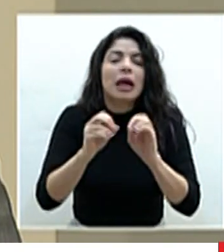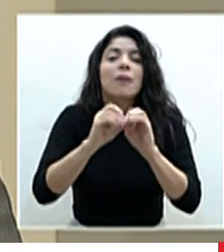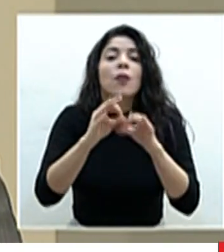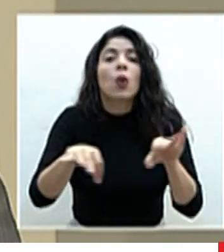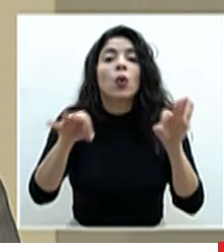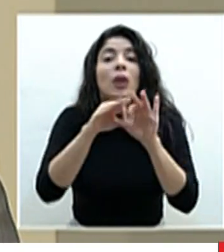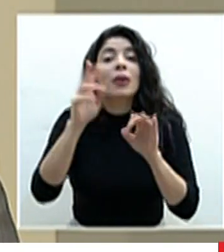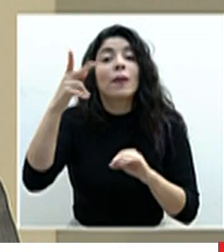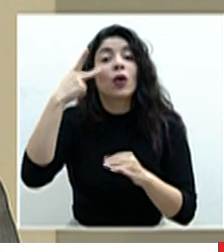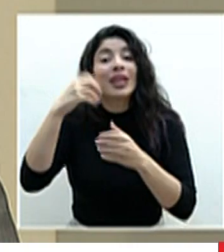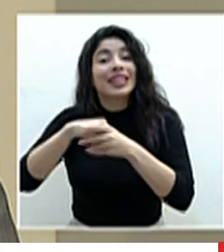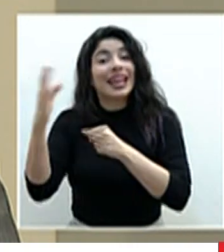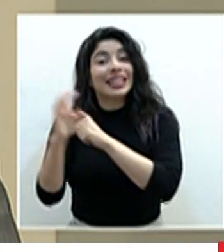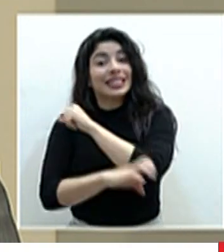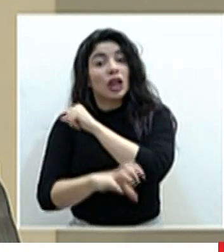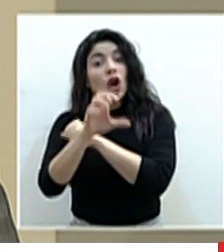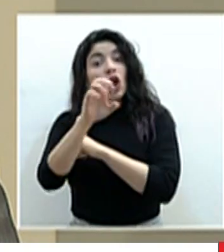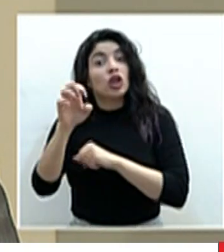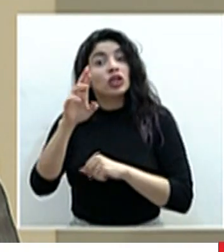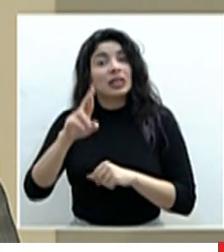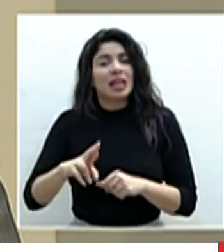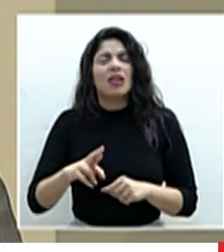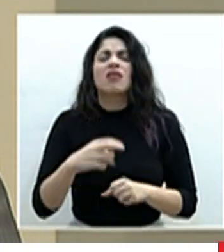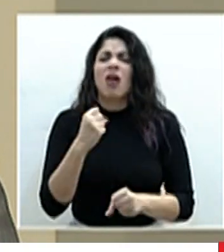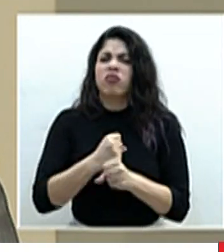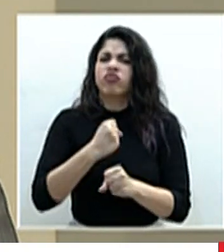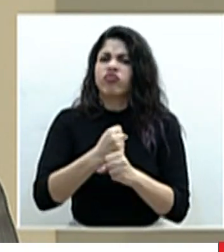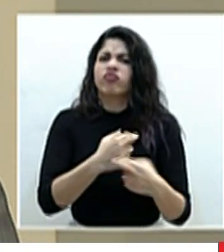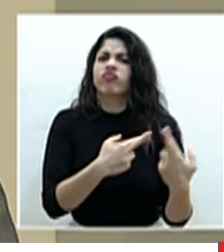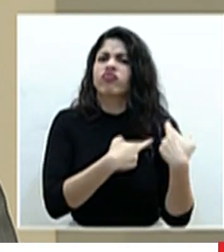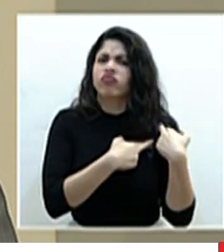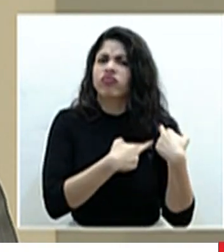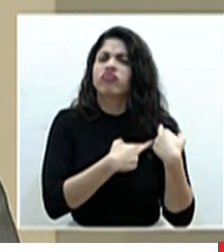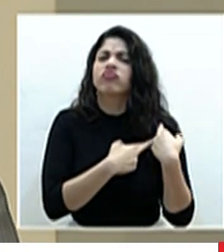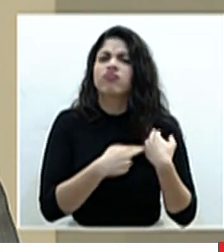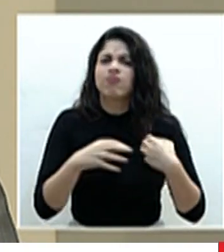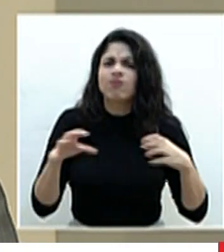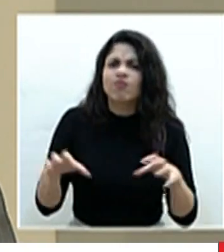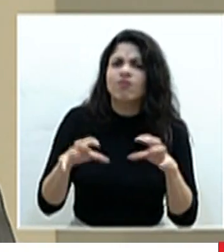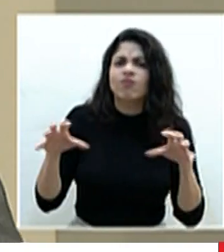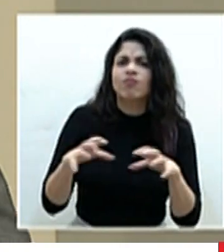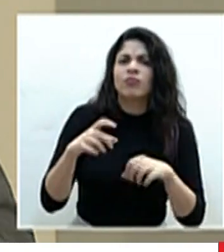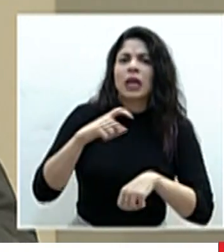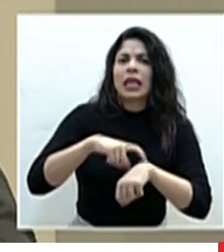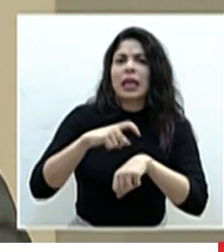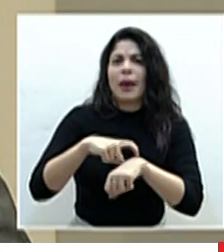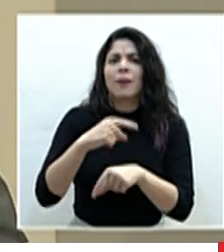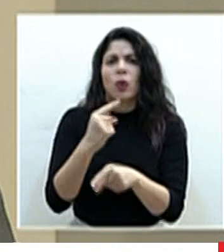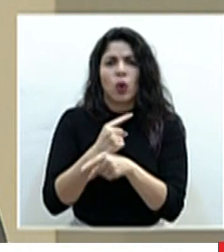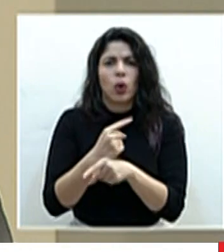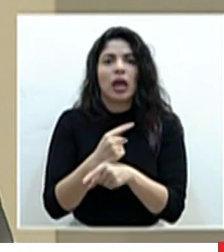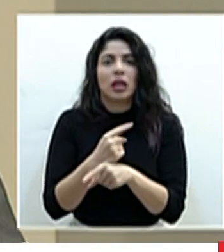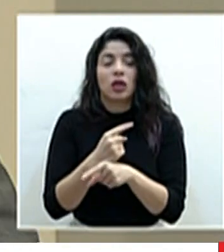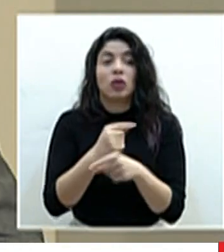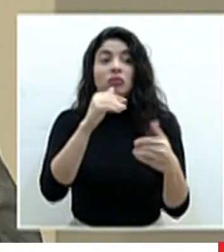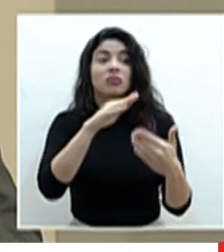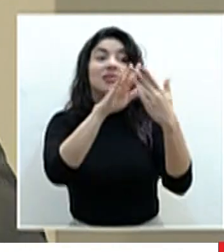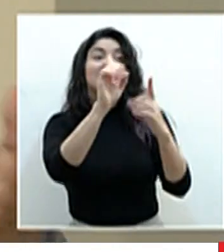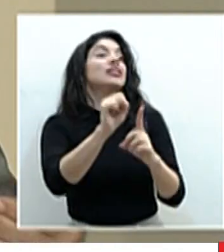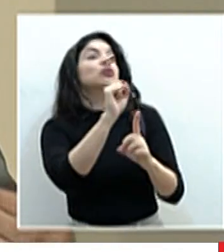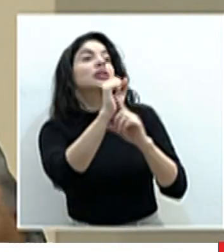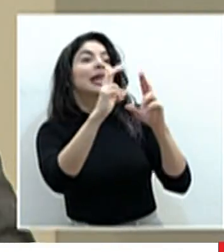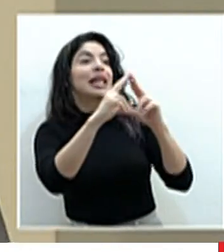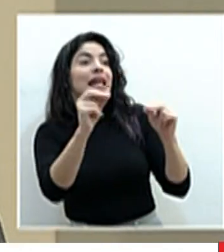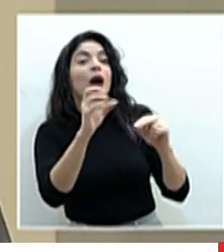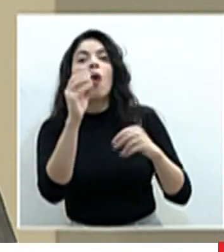que la política exterior de Costa Rica es responsable y actúa de manera oportuna. Ante la situación en Nicaragua o